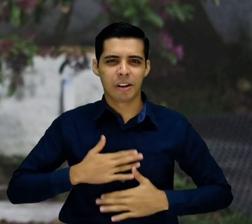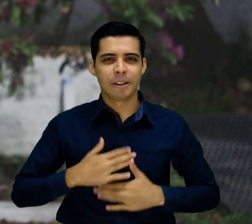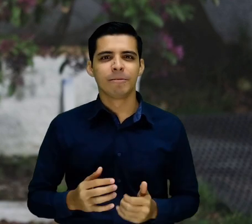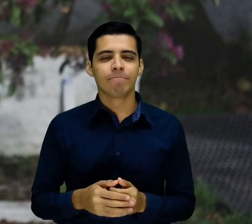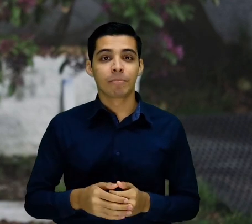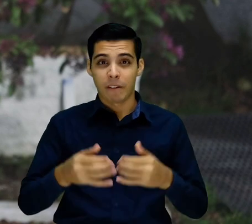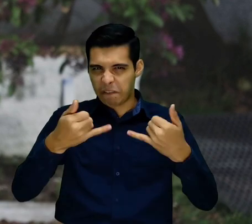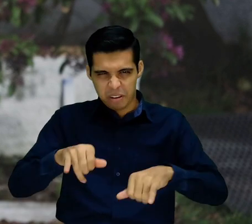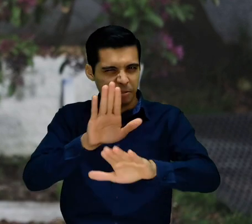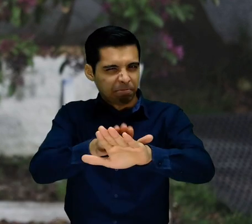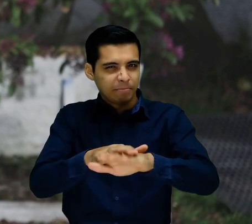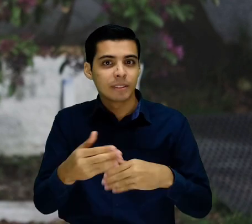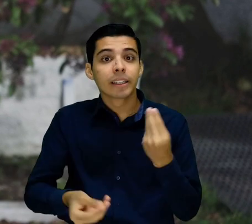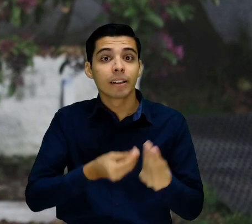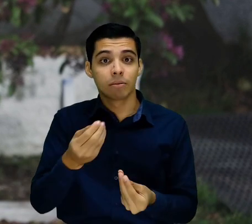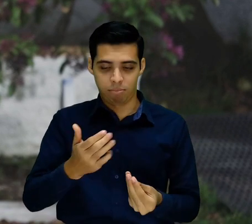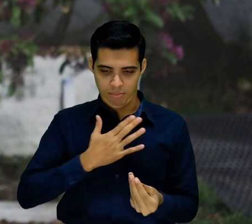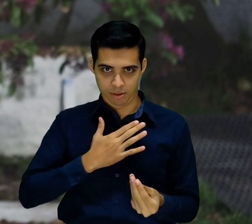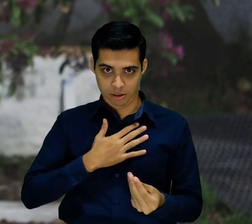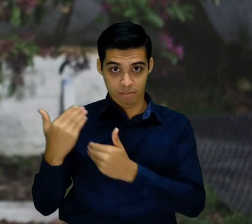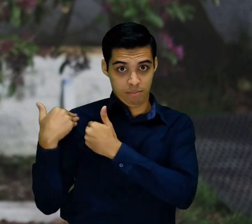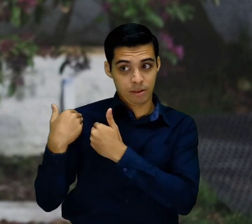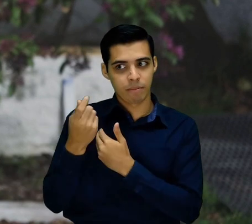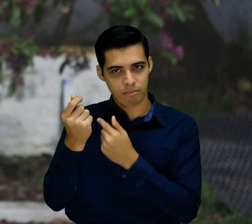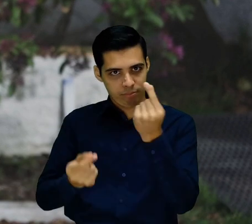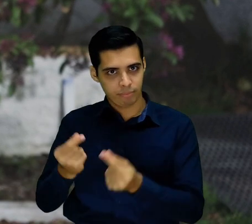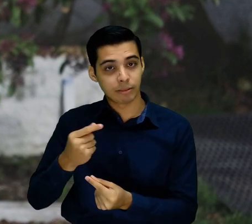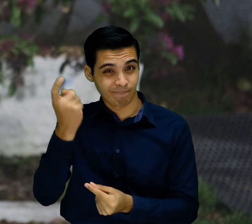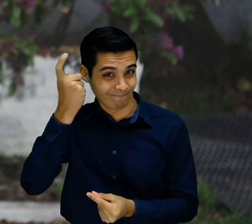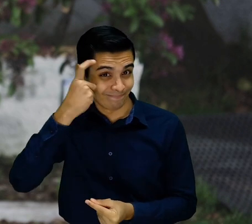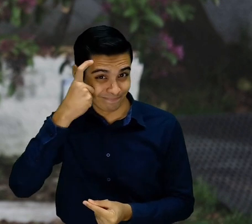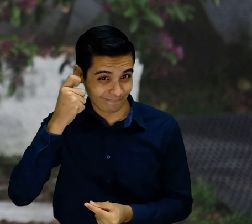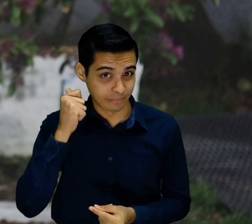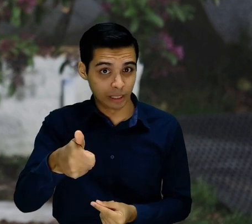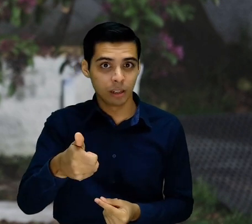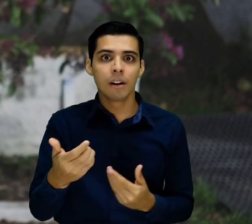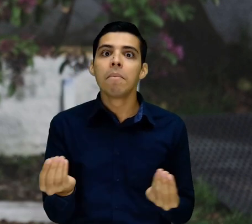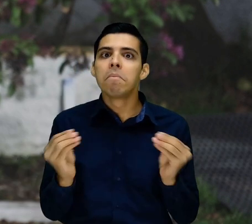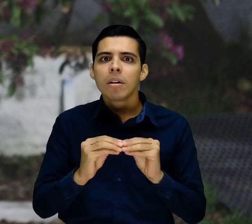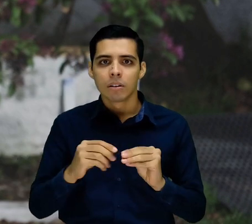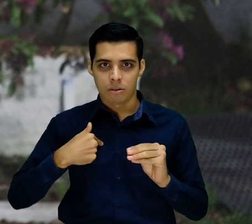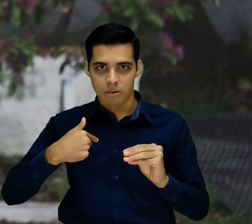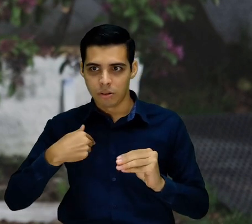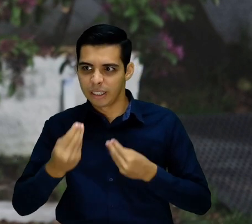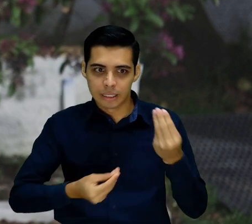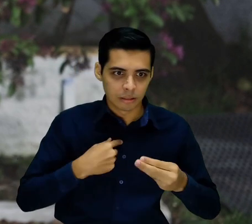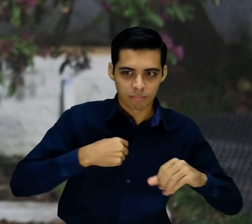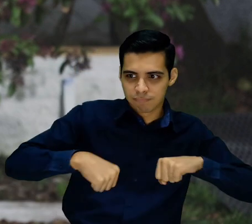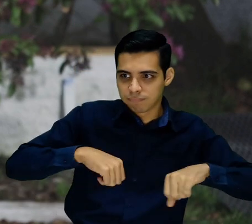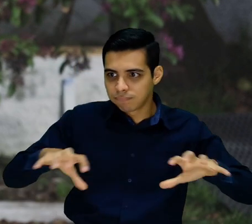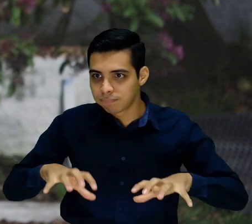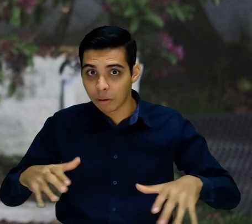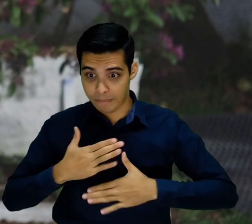mejor que podemos hacer es actuar inteligentemente ante nuestras responsabilidades financieras y también que bajo nuestros propios